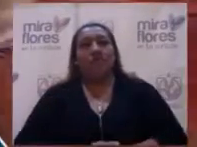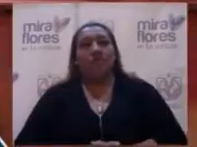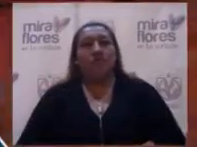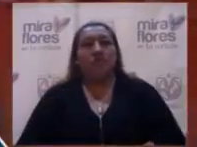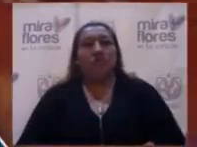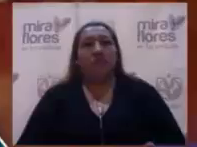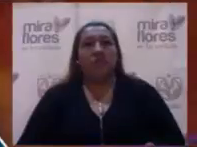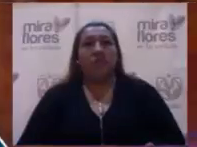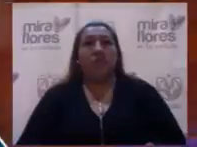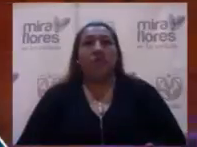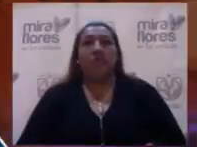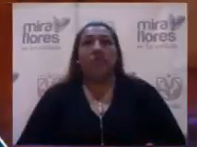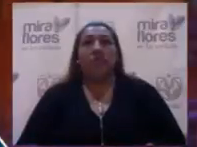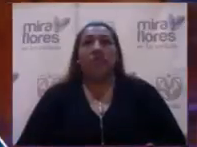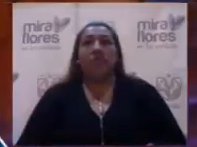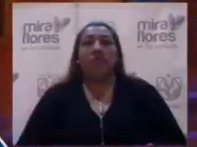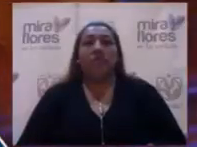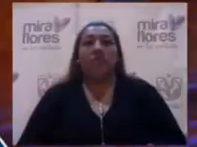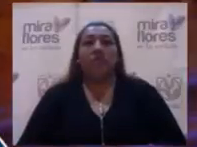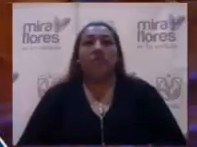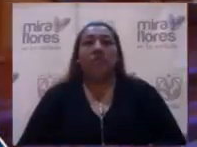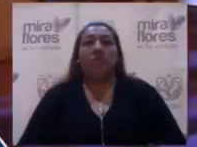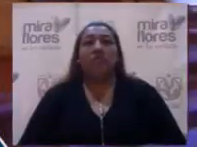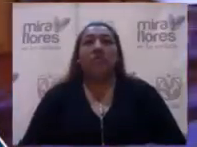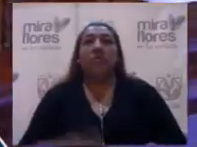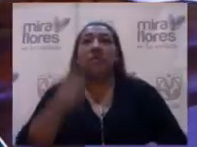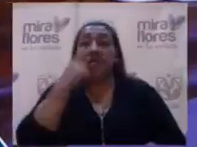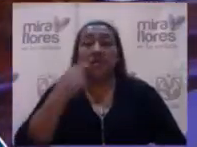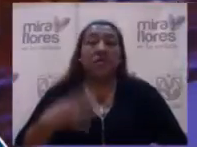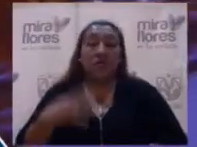¿Alguna otra intervención, señor de Albertis?